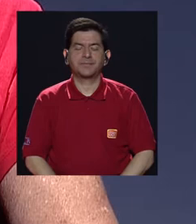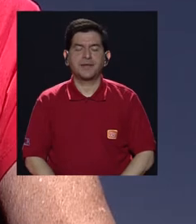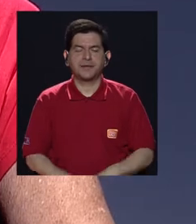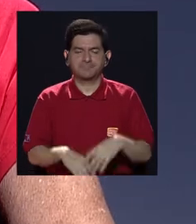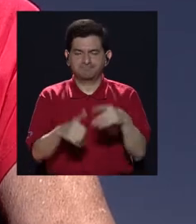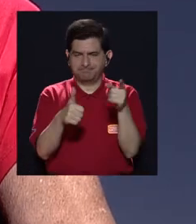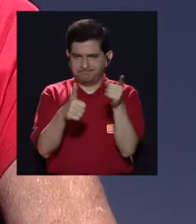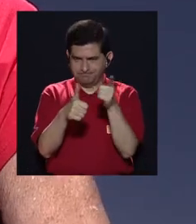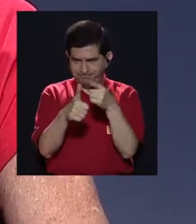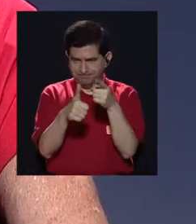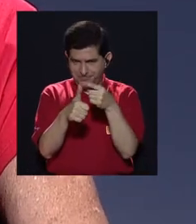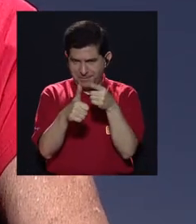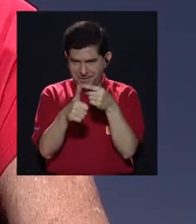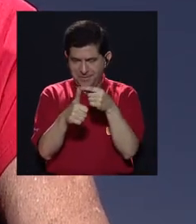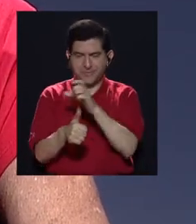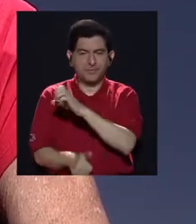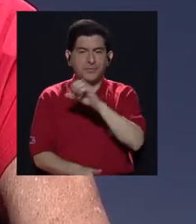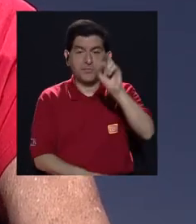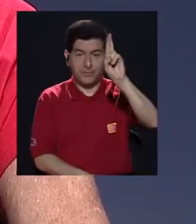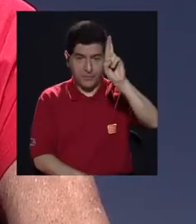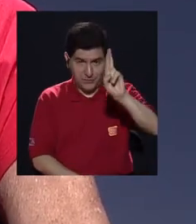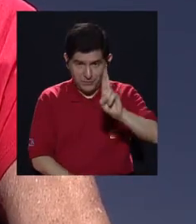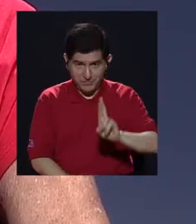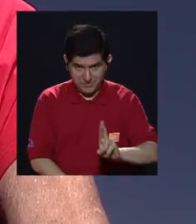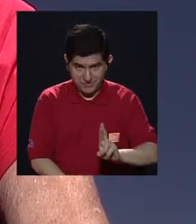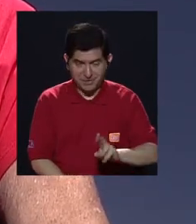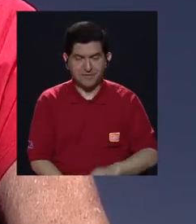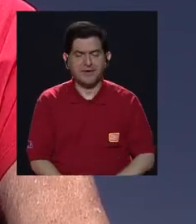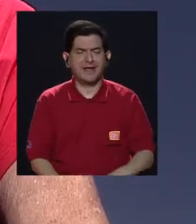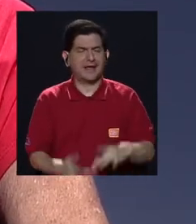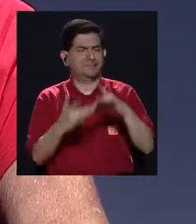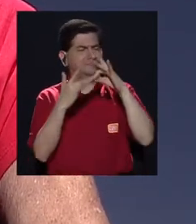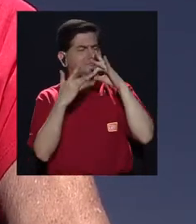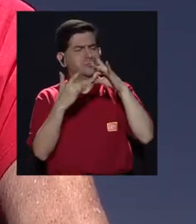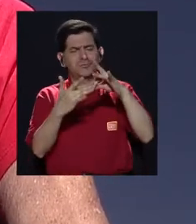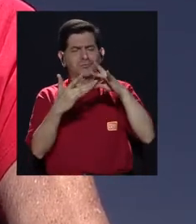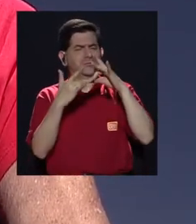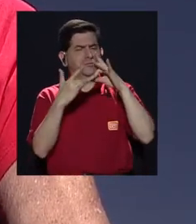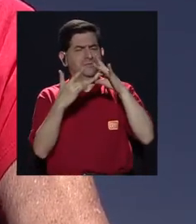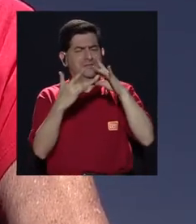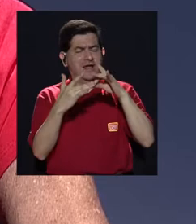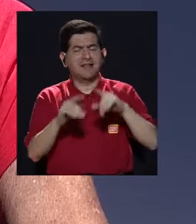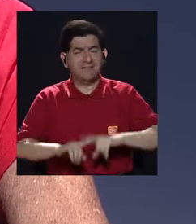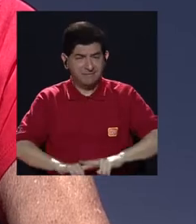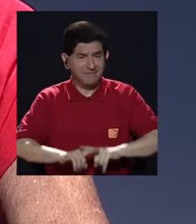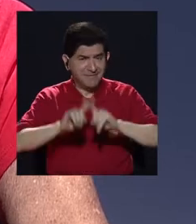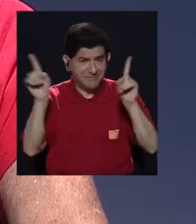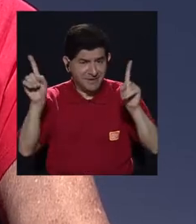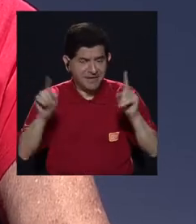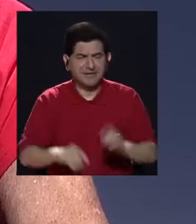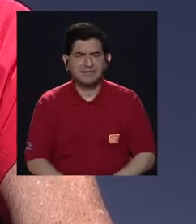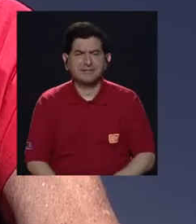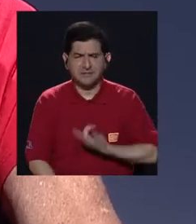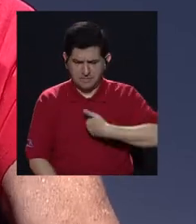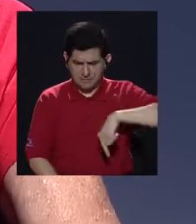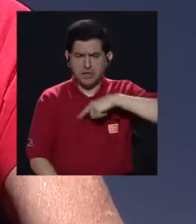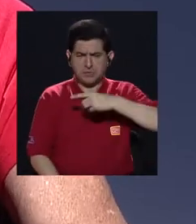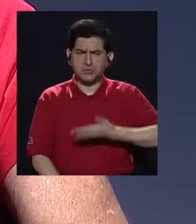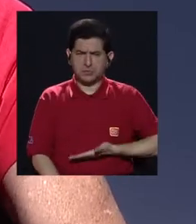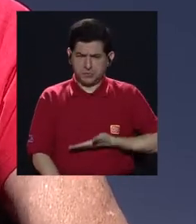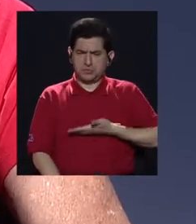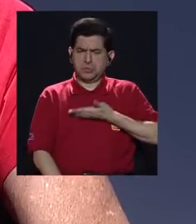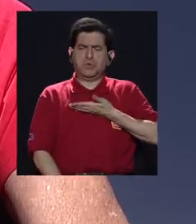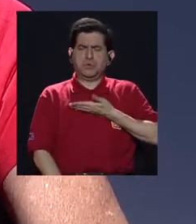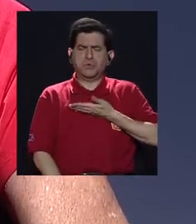primero que todo costa rica es especial es diferente tenemos que estar